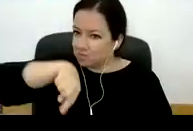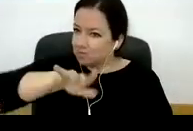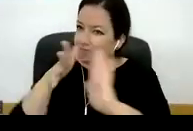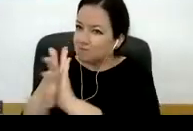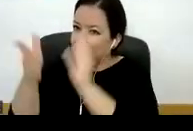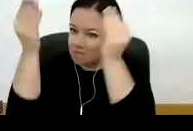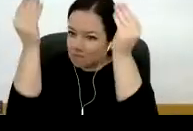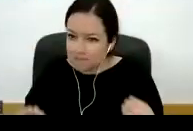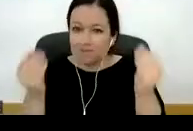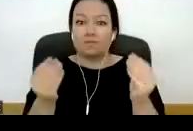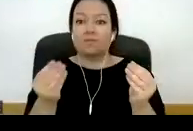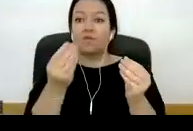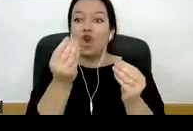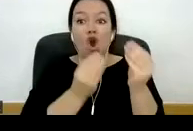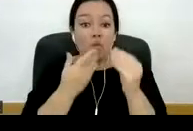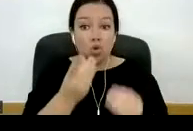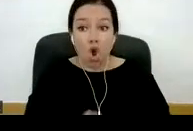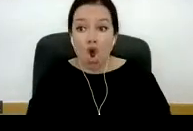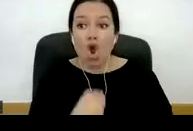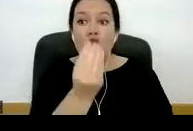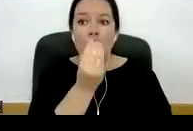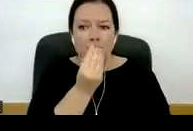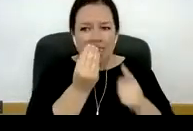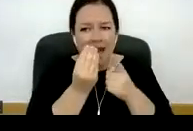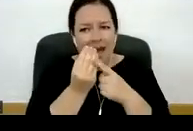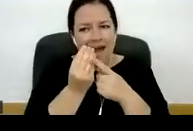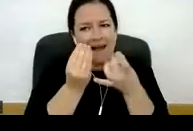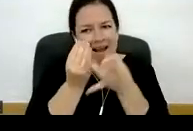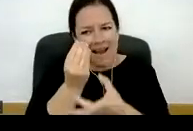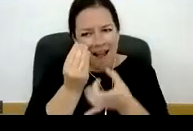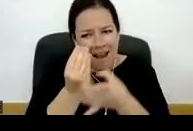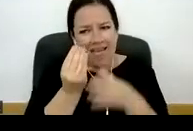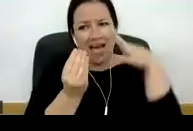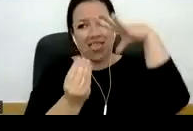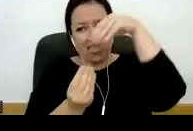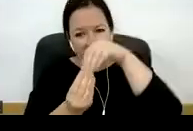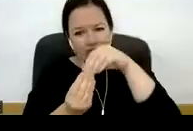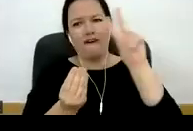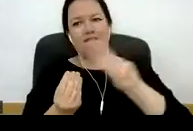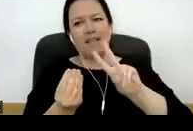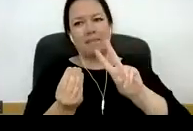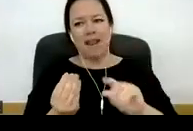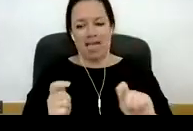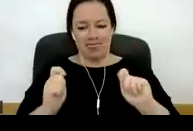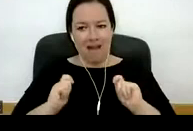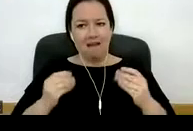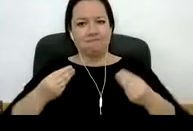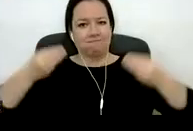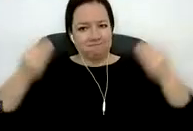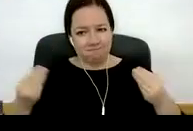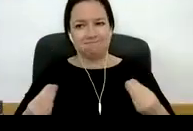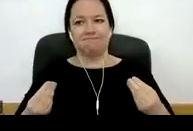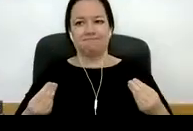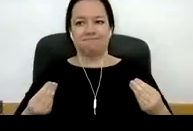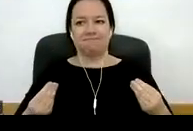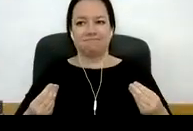aprovechar cada uno de los alimentos que introduzcamos en el cuerpo para alimentar nuestro cuerpo, valga la